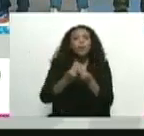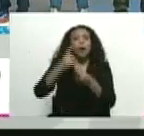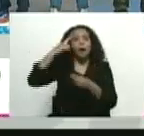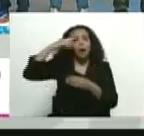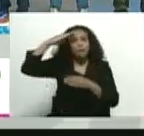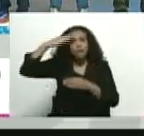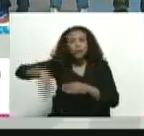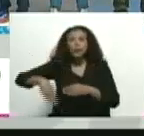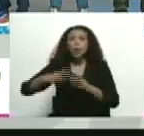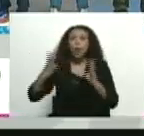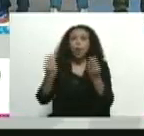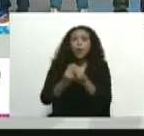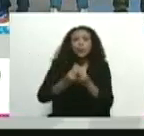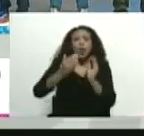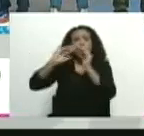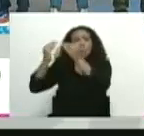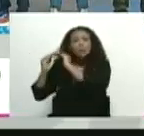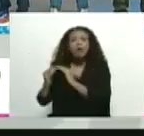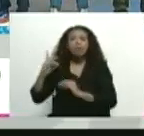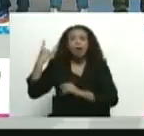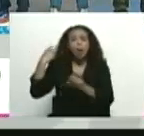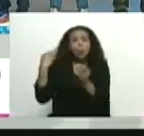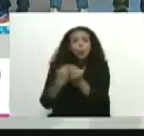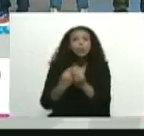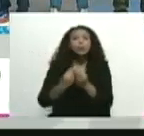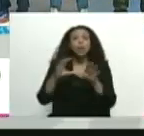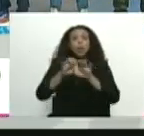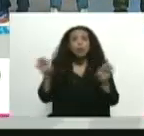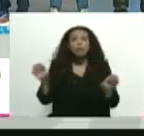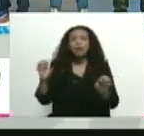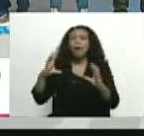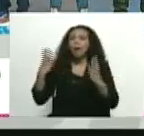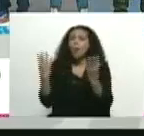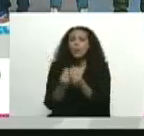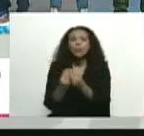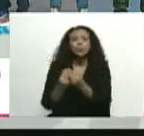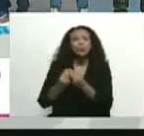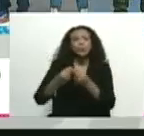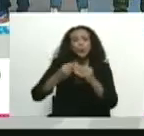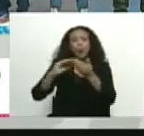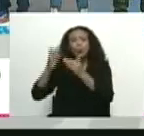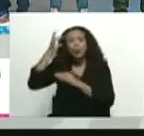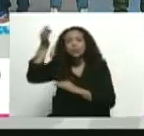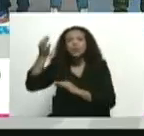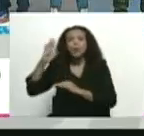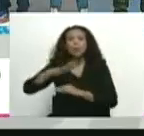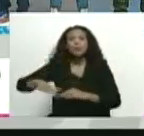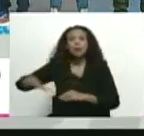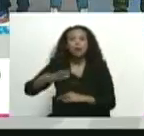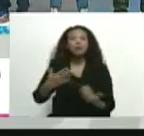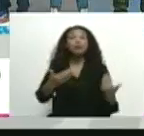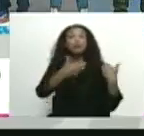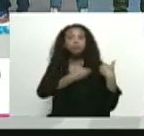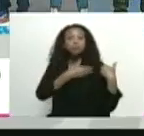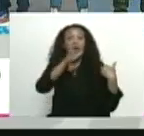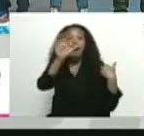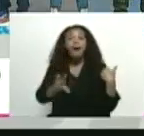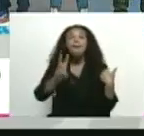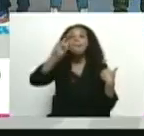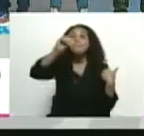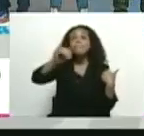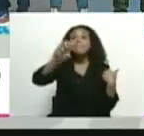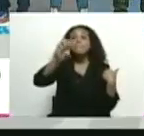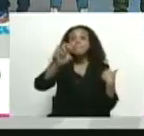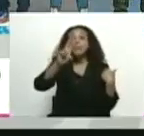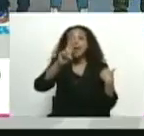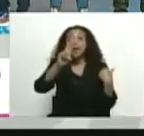popular, junto a las comunidades educativas. ¿Ah? Así fue, yo encargué a Mervin, aquí está Mervin en el